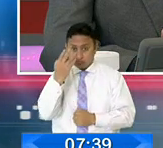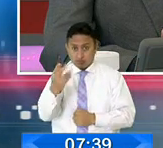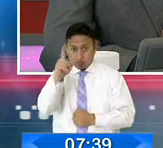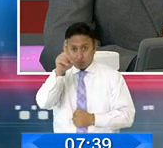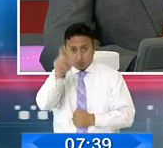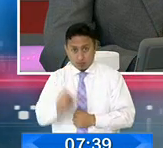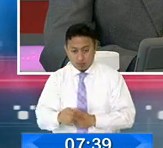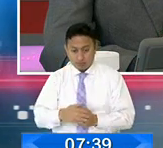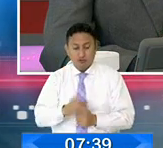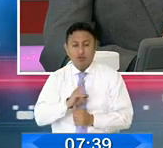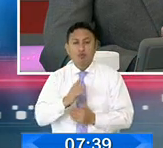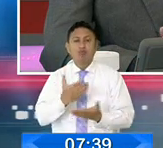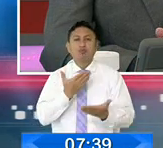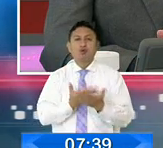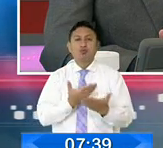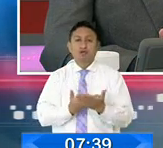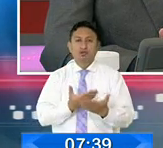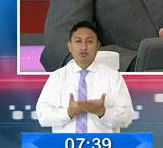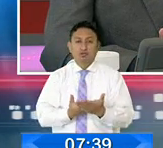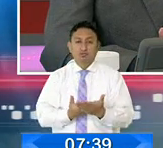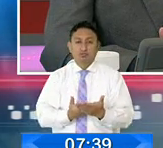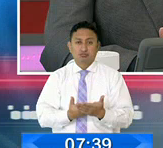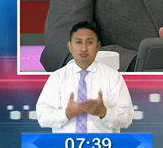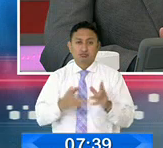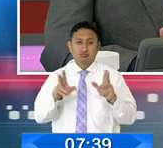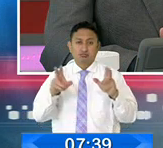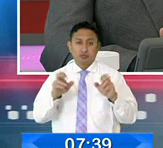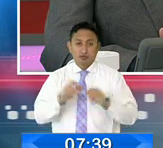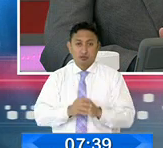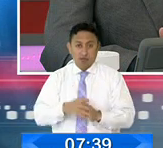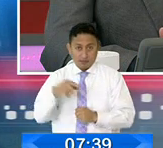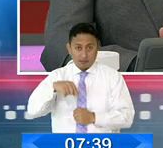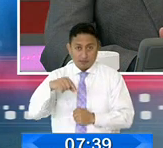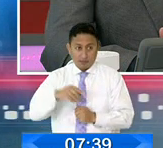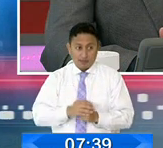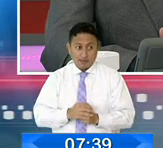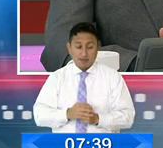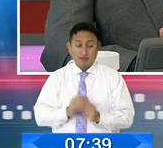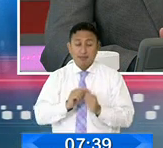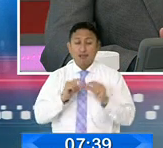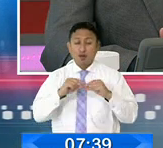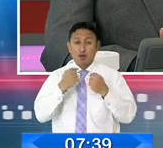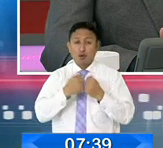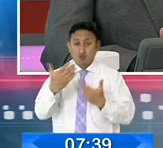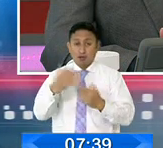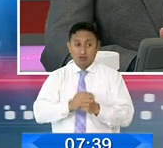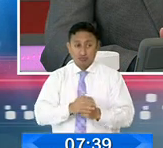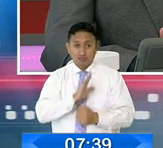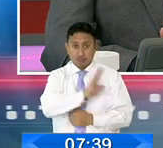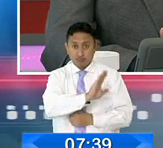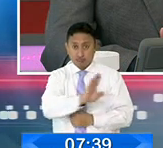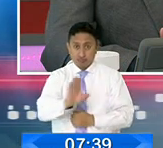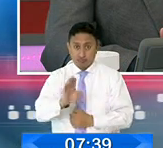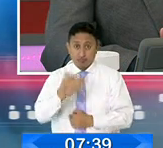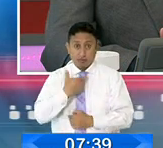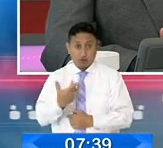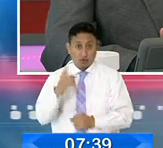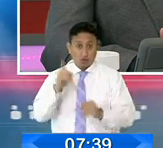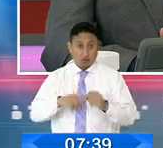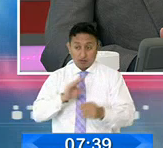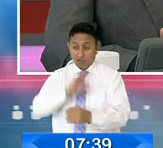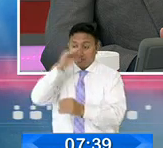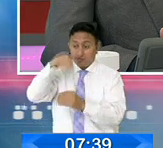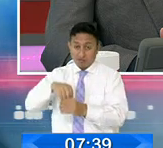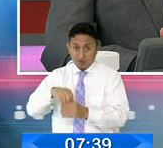base a propuestas, en base a las propuestas que tengan, en este caso, de no llegar a la segunda vuelta,